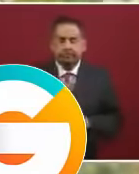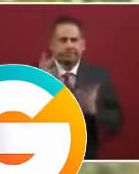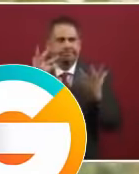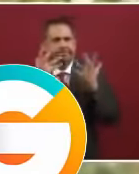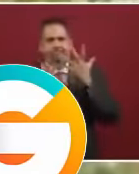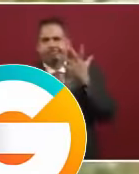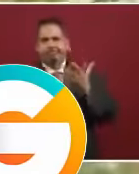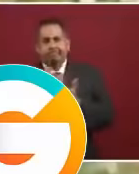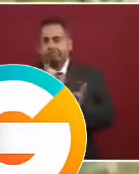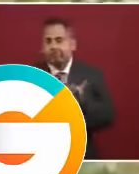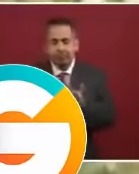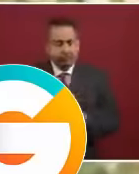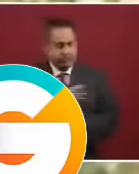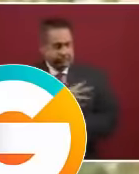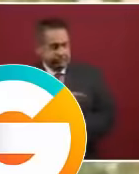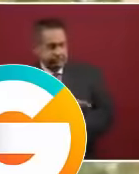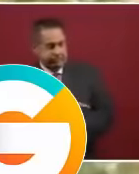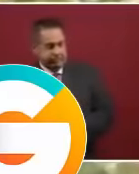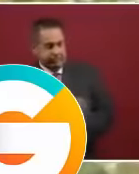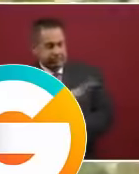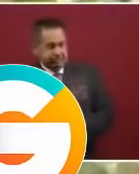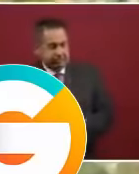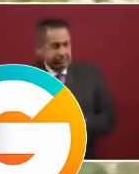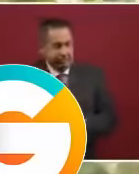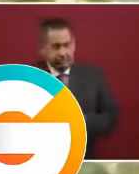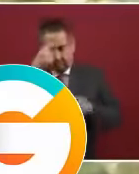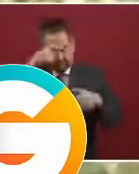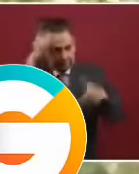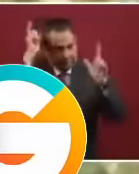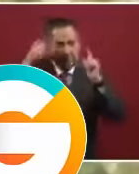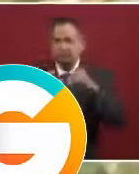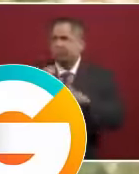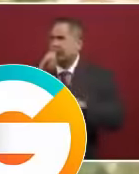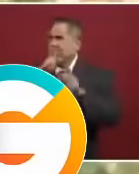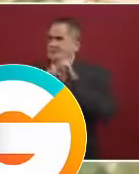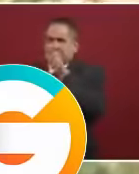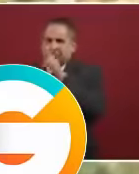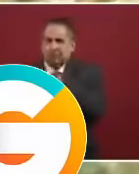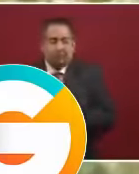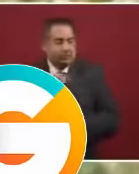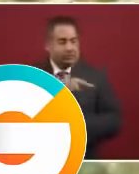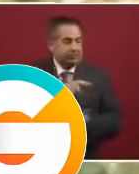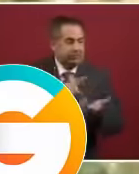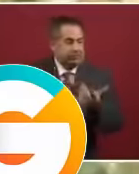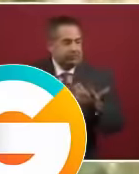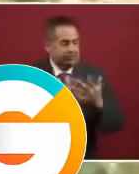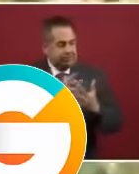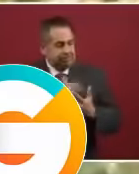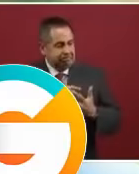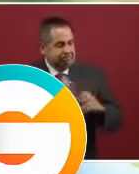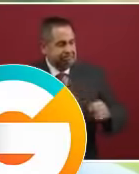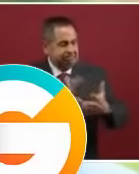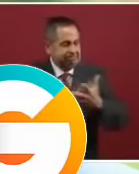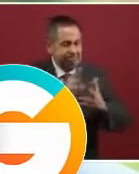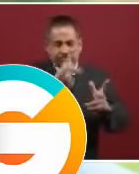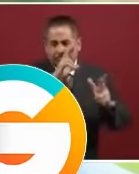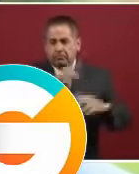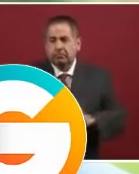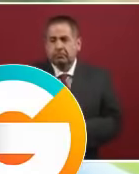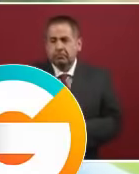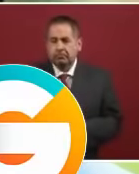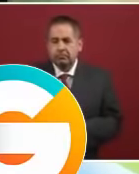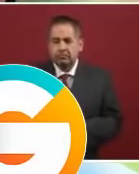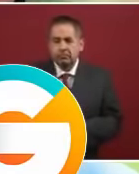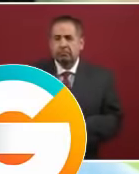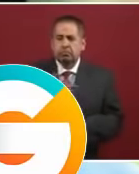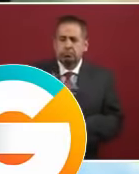hijo, o se va a morir mi hijo, o se va a quedar loco, o va a caer en prisión. Yo querer, ¿no?